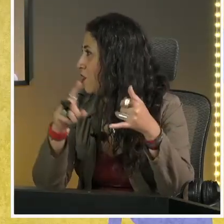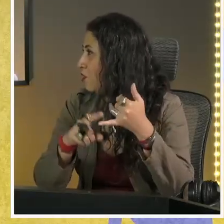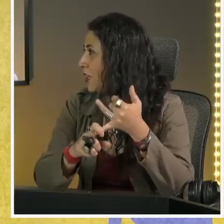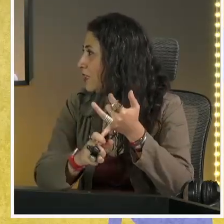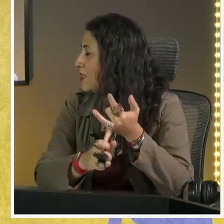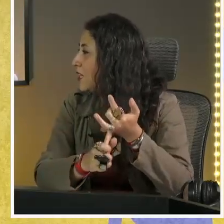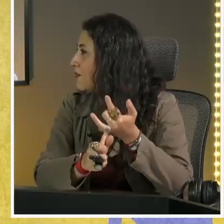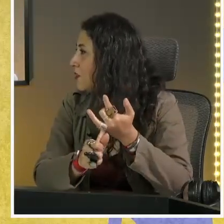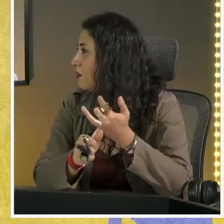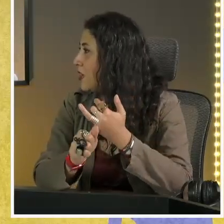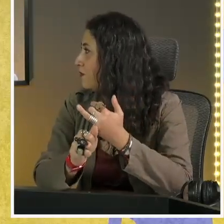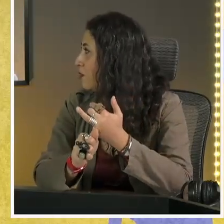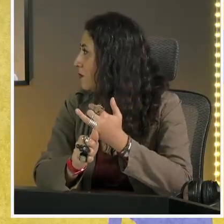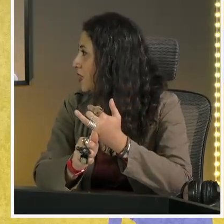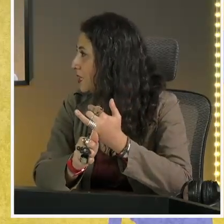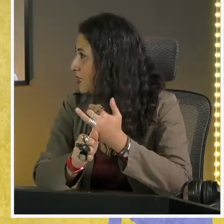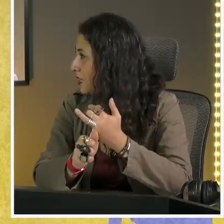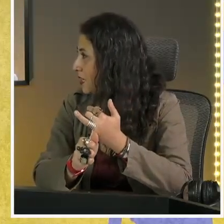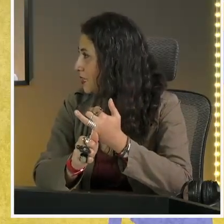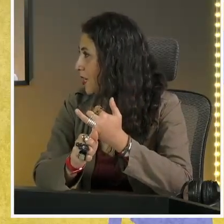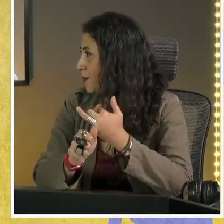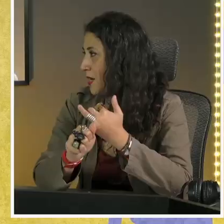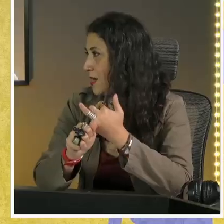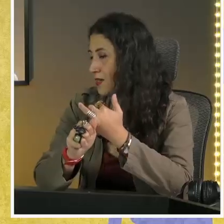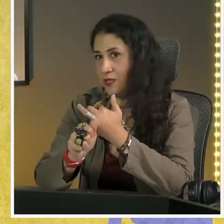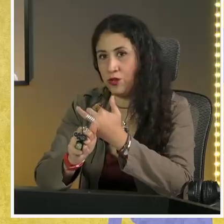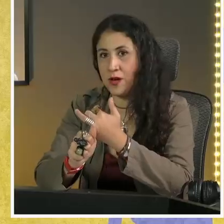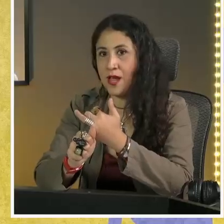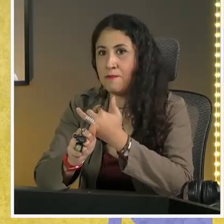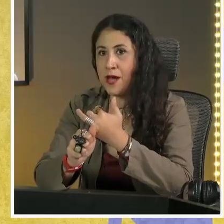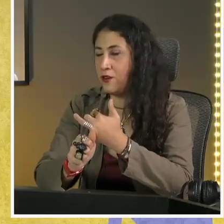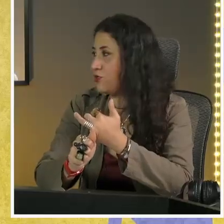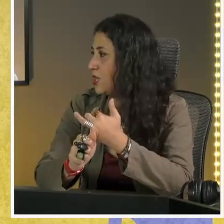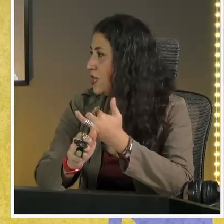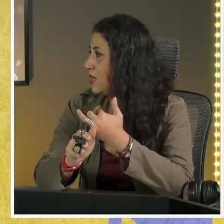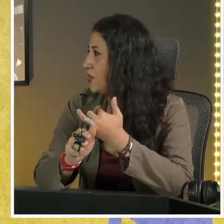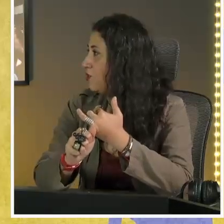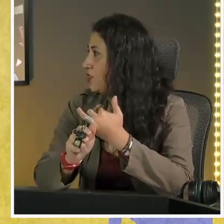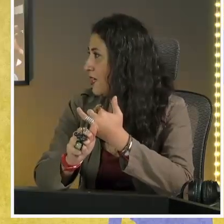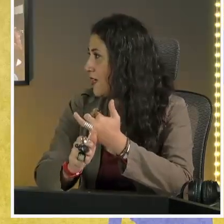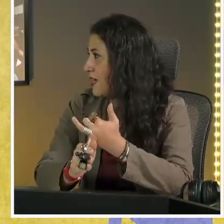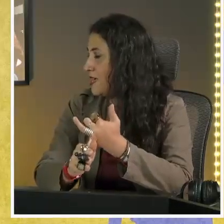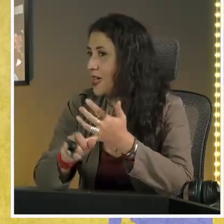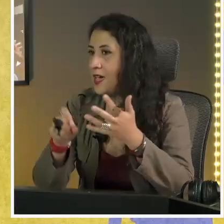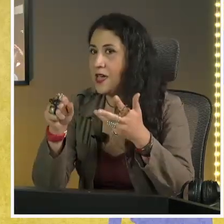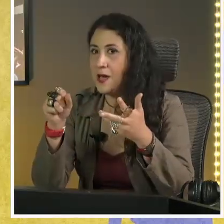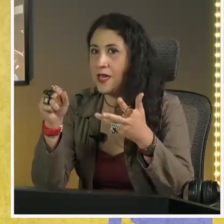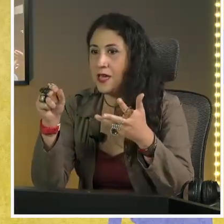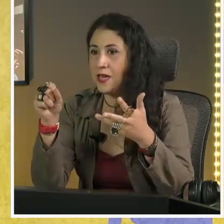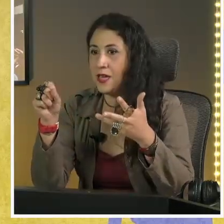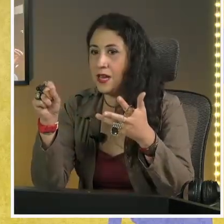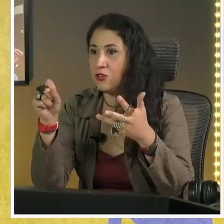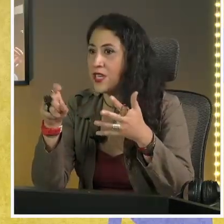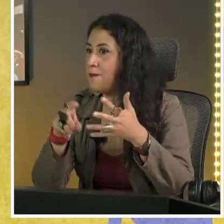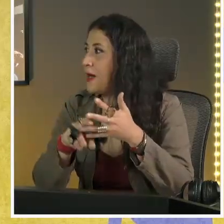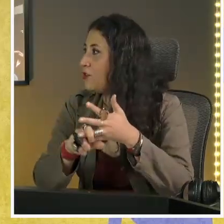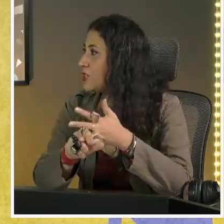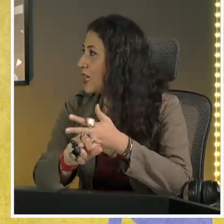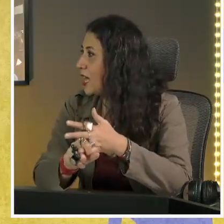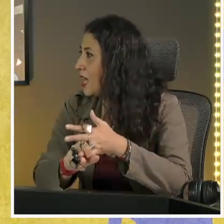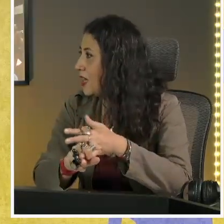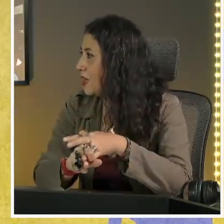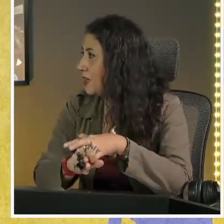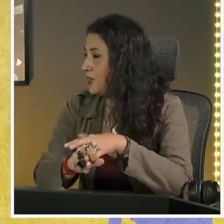ejemplo, lo que tenía que ver con la reforma energética para tomar amparos en contra de ella, los